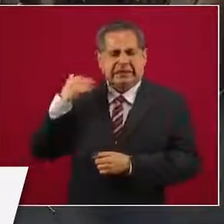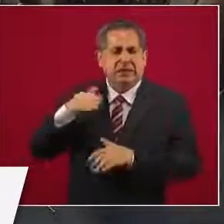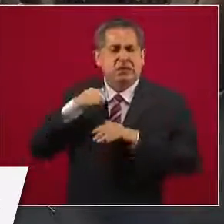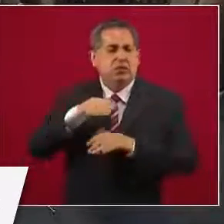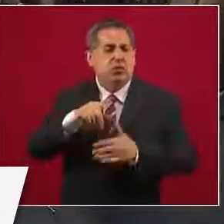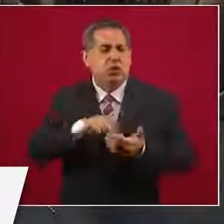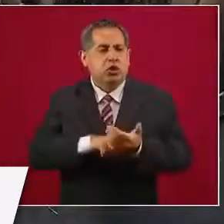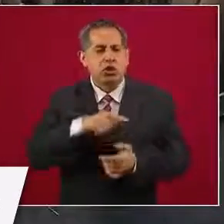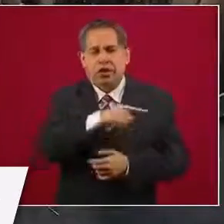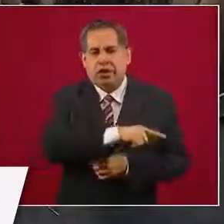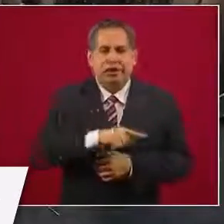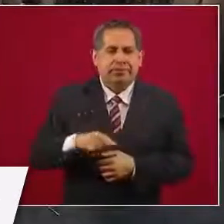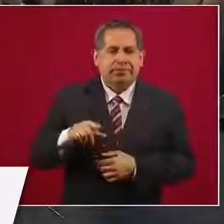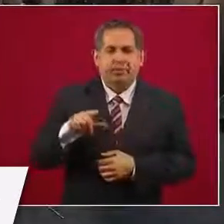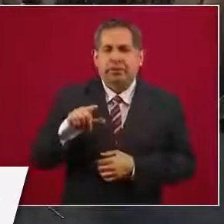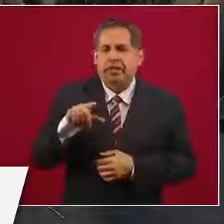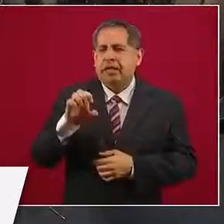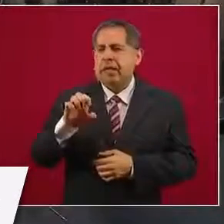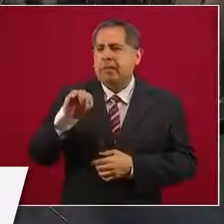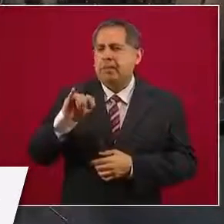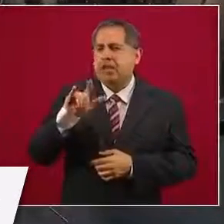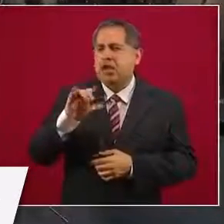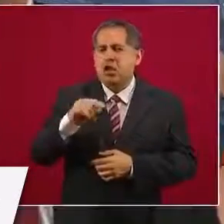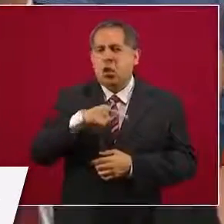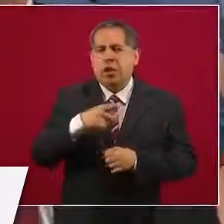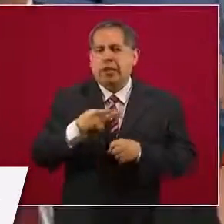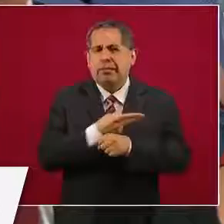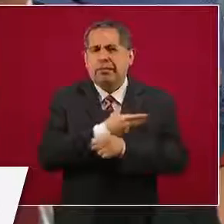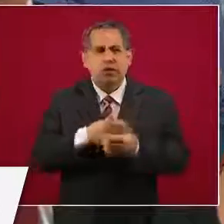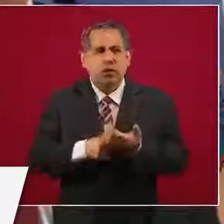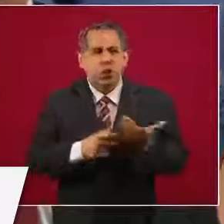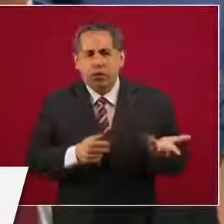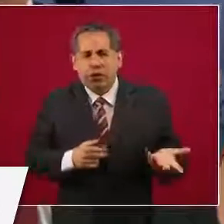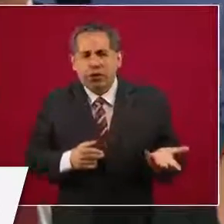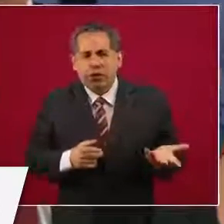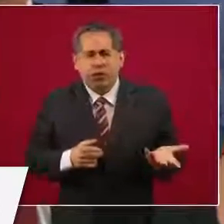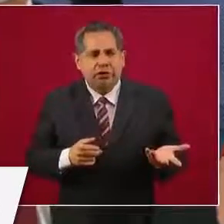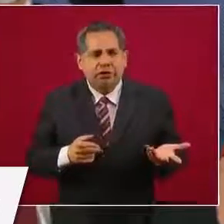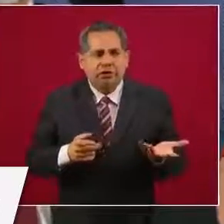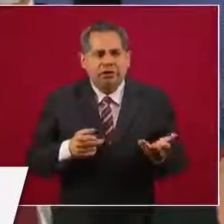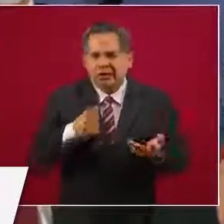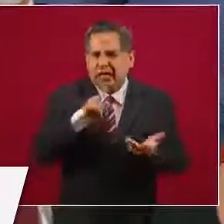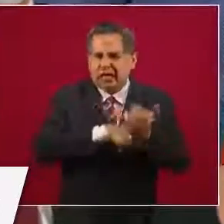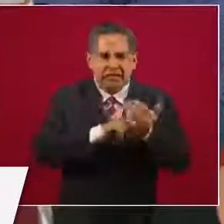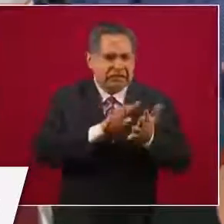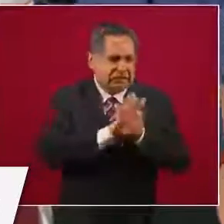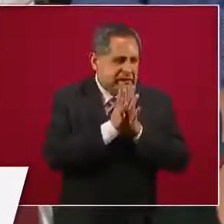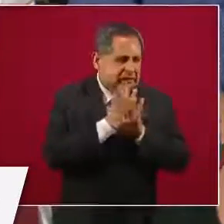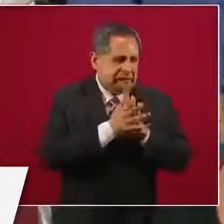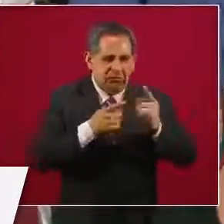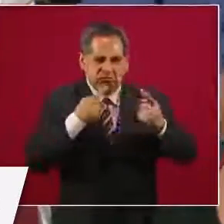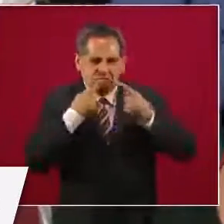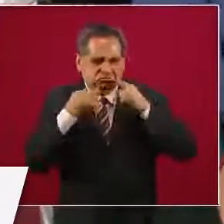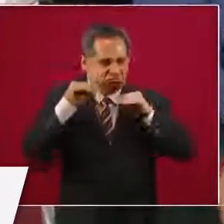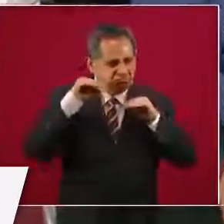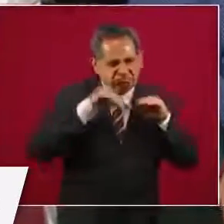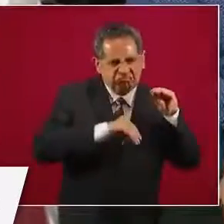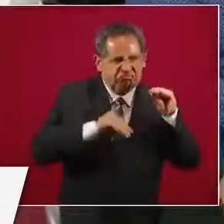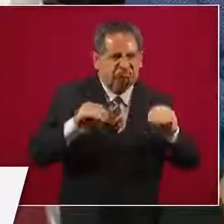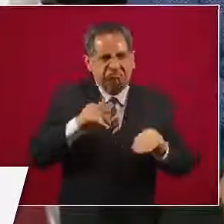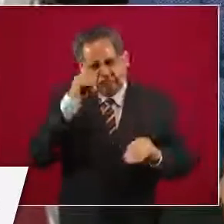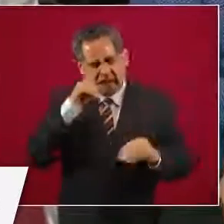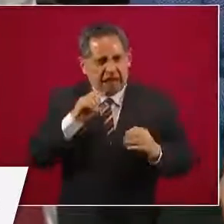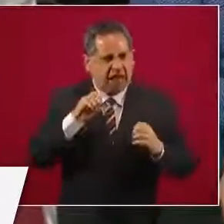caso Lozoya respecto de cómo se cocinó, cómo se lubricó la maquinaria